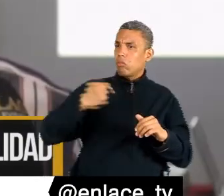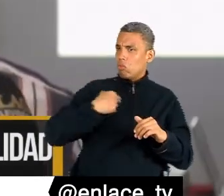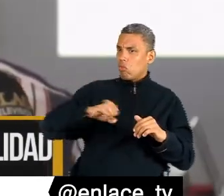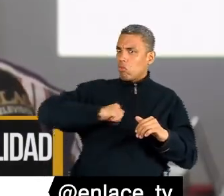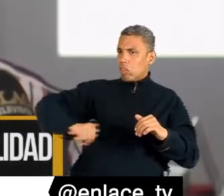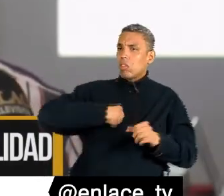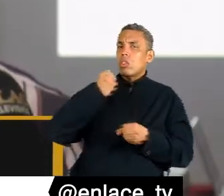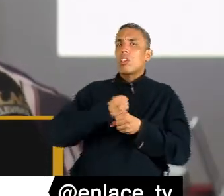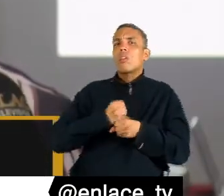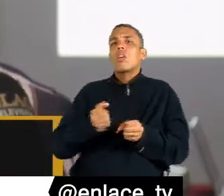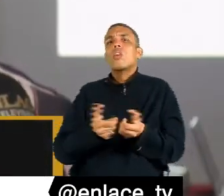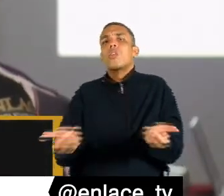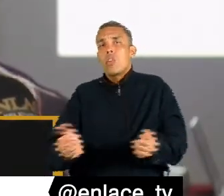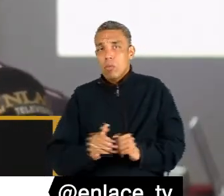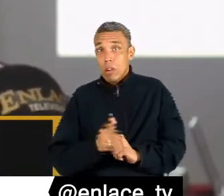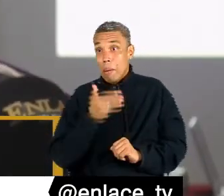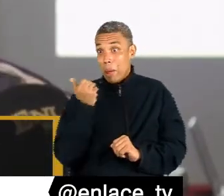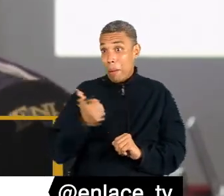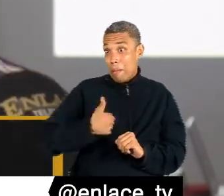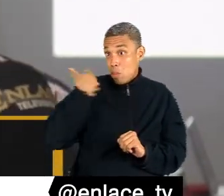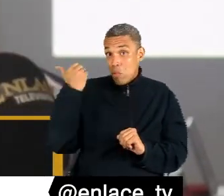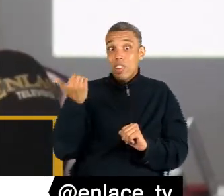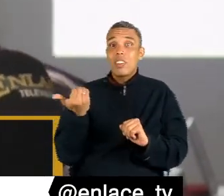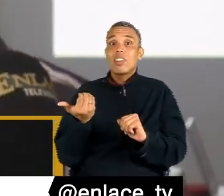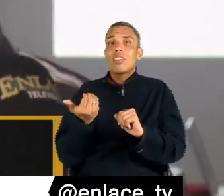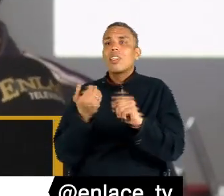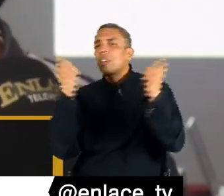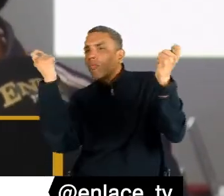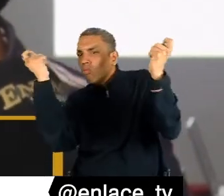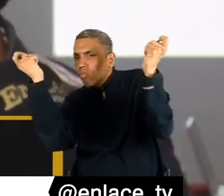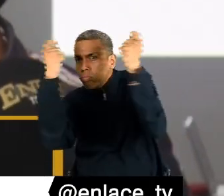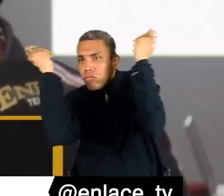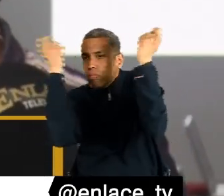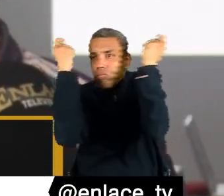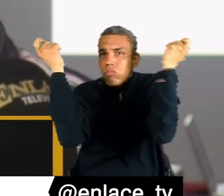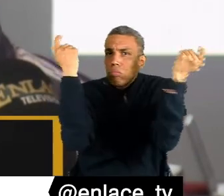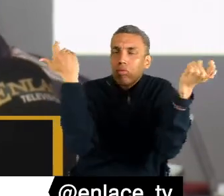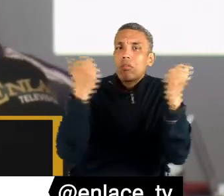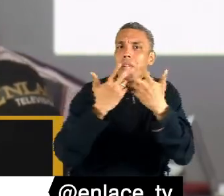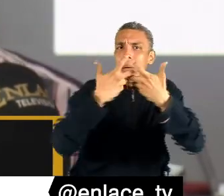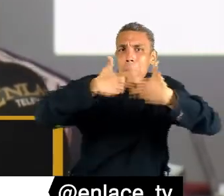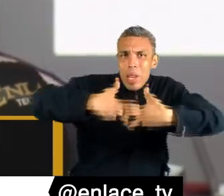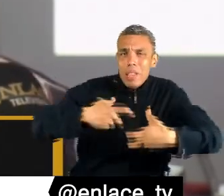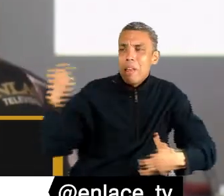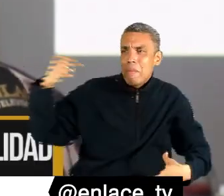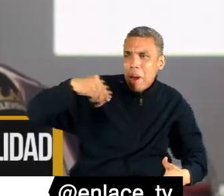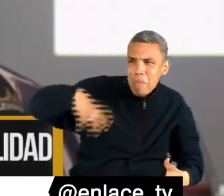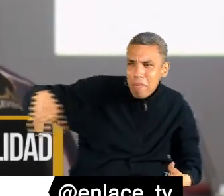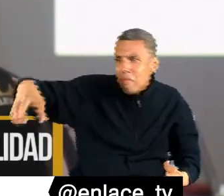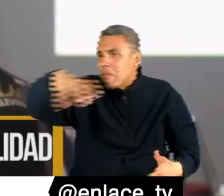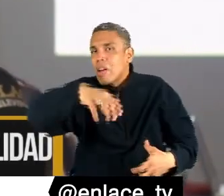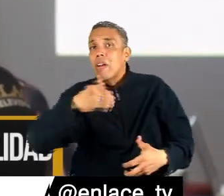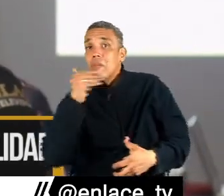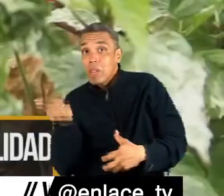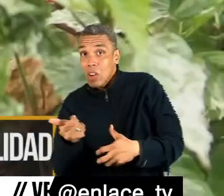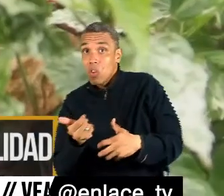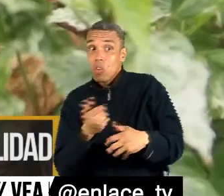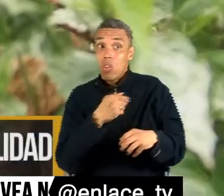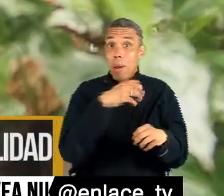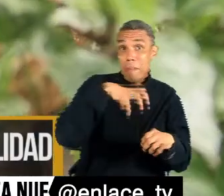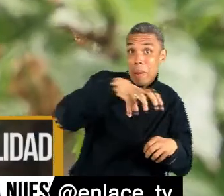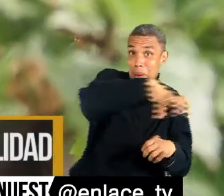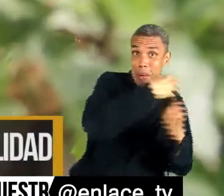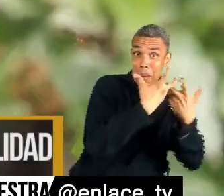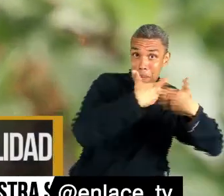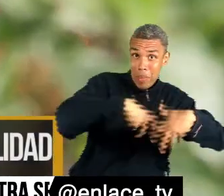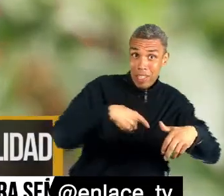del aprovechamiento de las oportunidades que traen las empresas extranjeras con el fortalecimiento de las empresas locales. Según